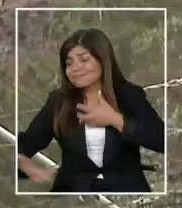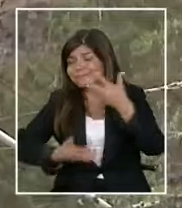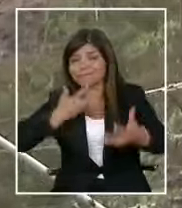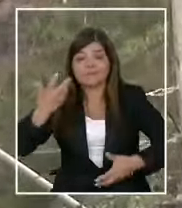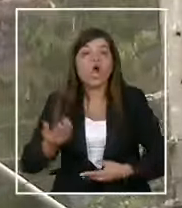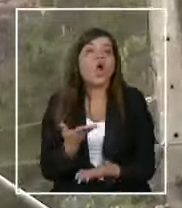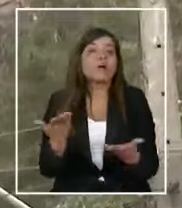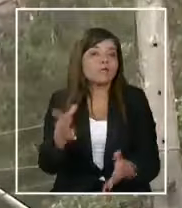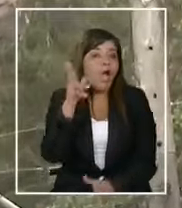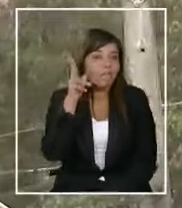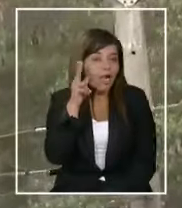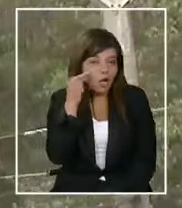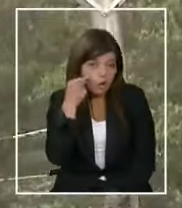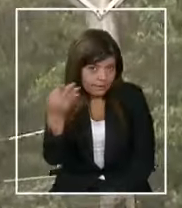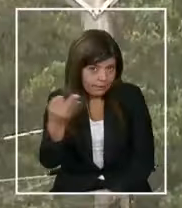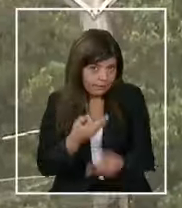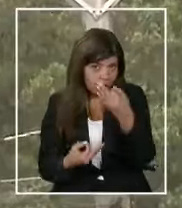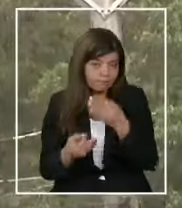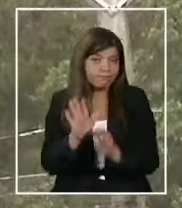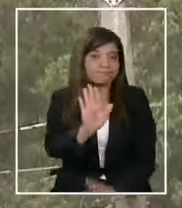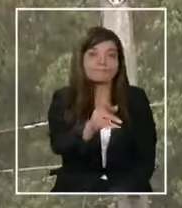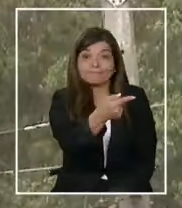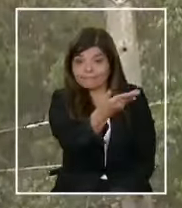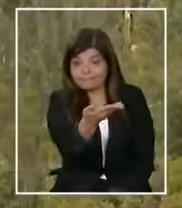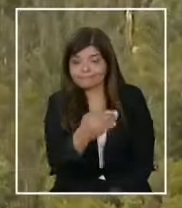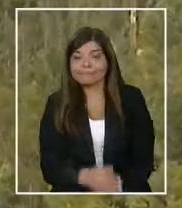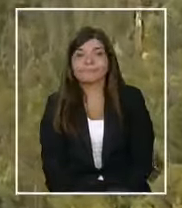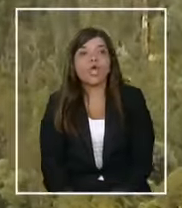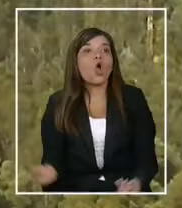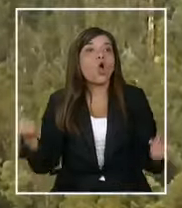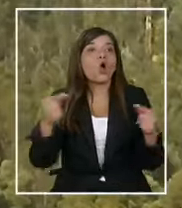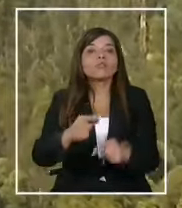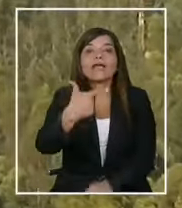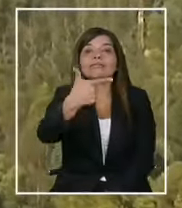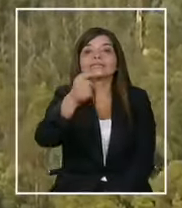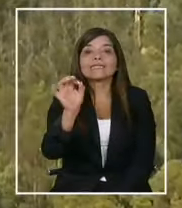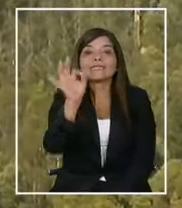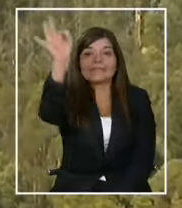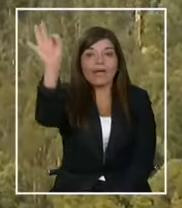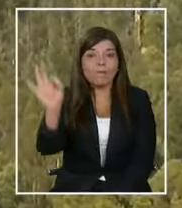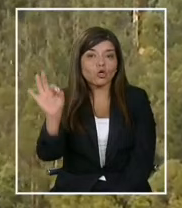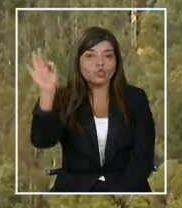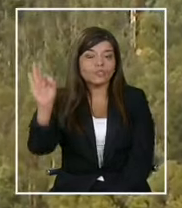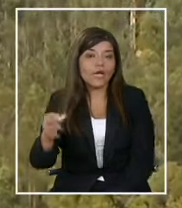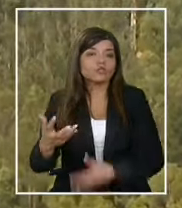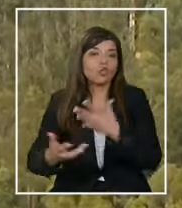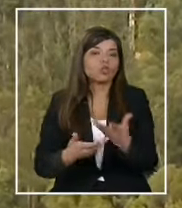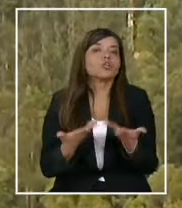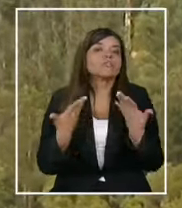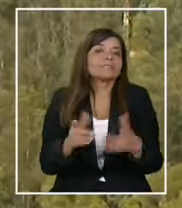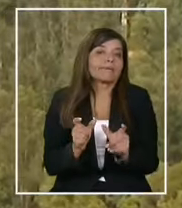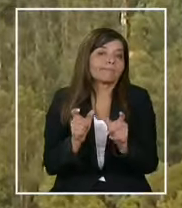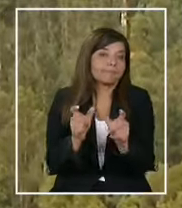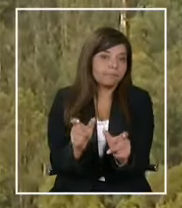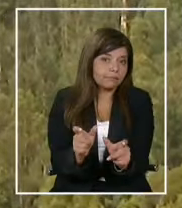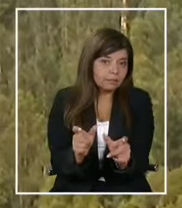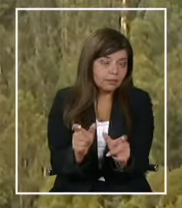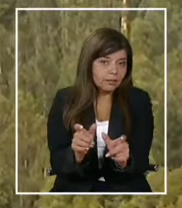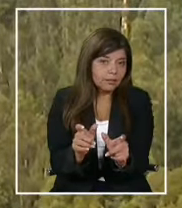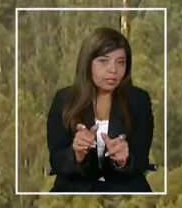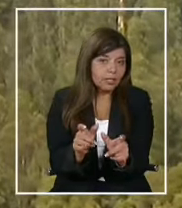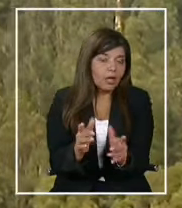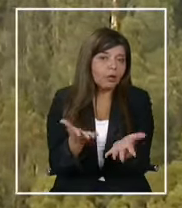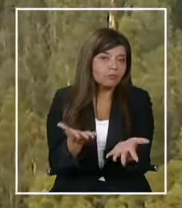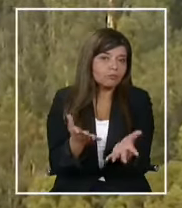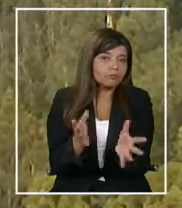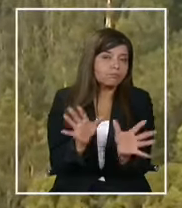este incendio? Pasemos a escuchar esas impresiones. Hoy día casi el 70% del incendio ya está contenido con